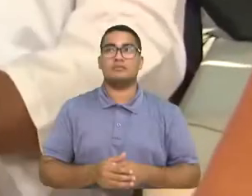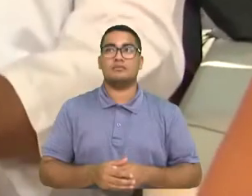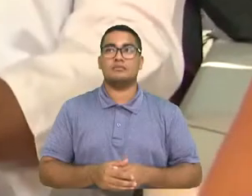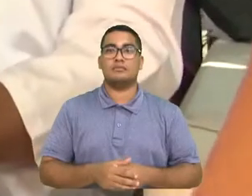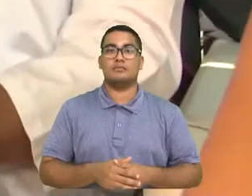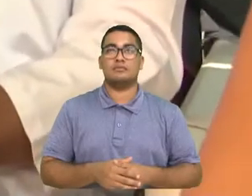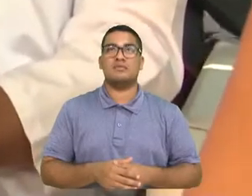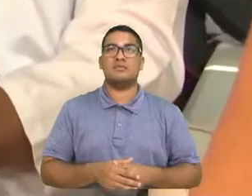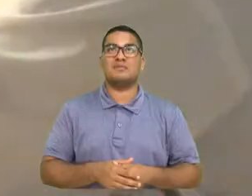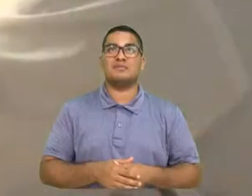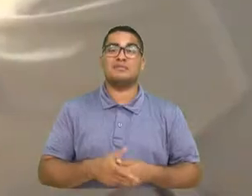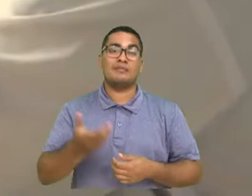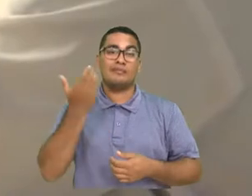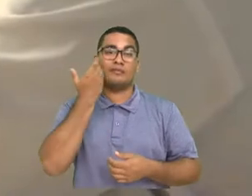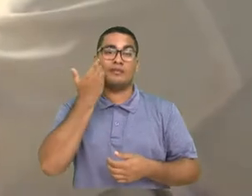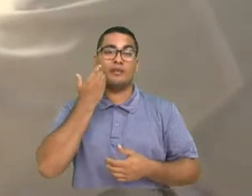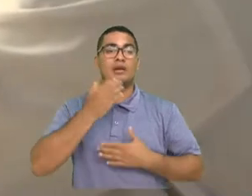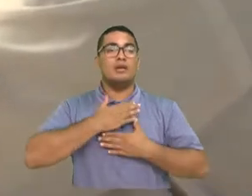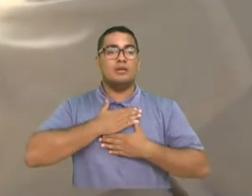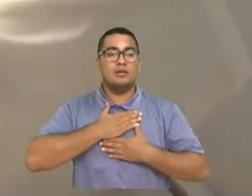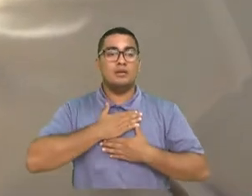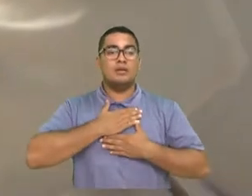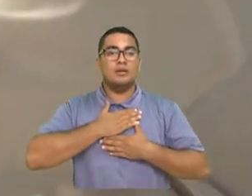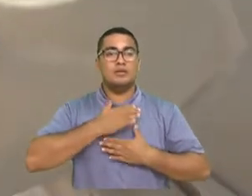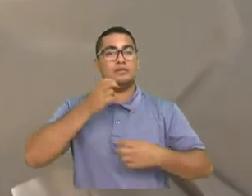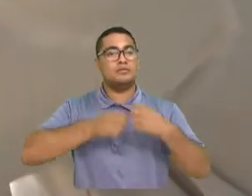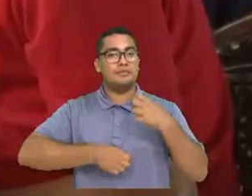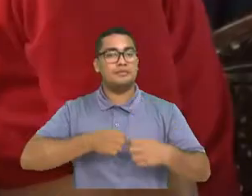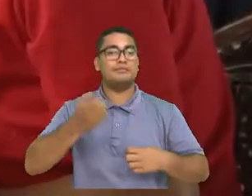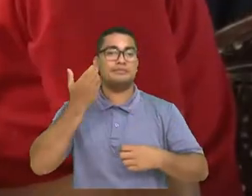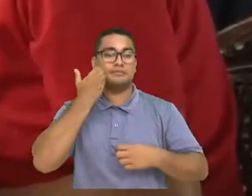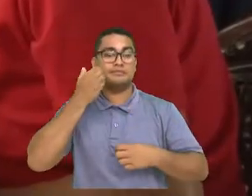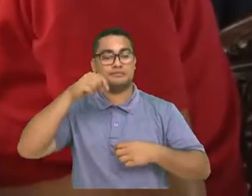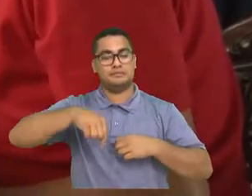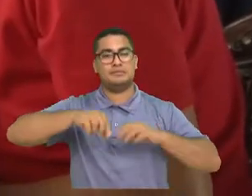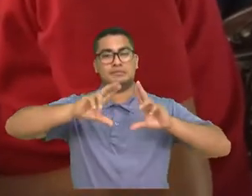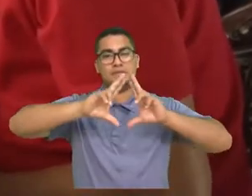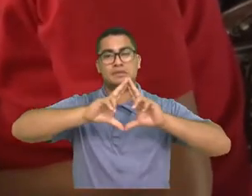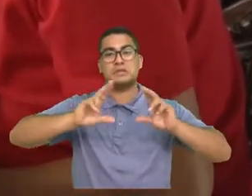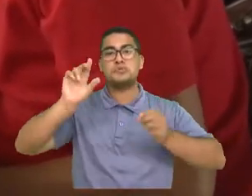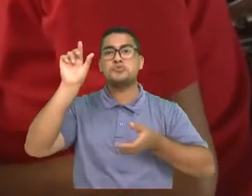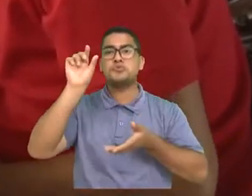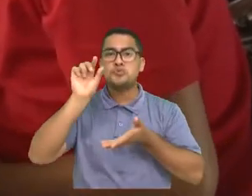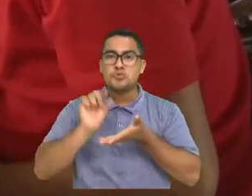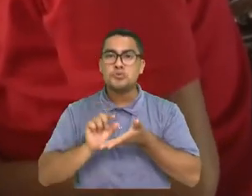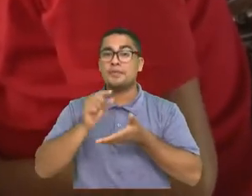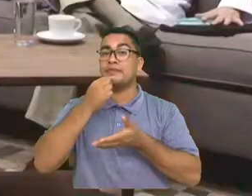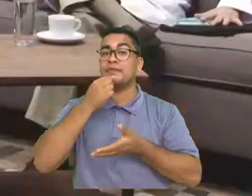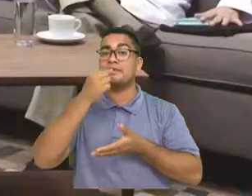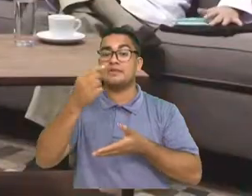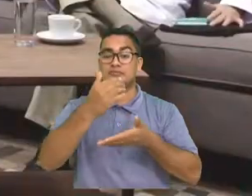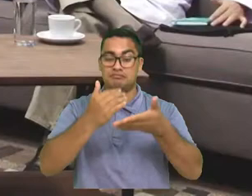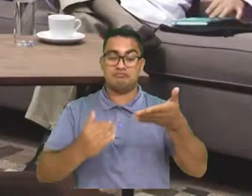Disminuyen las enfermedades respiratorias e infecciosas en nuestro país. Así lo dieron a conocer autoridades del Ministerio de Salud mediante una